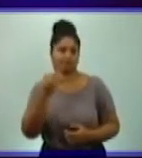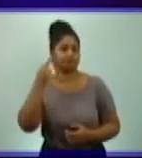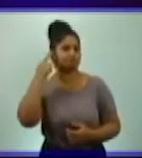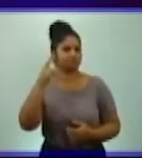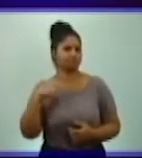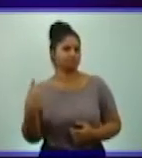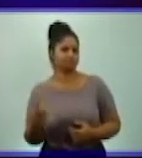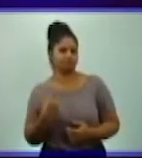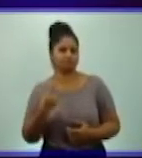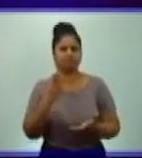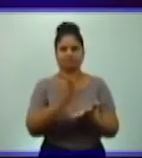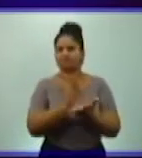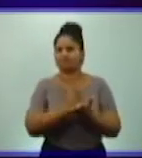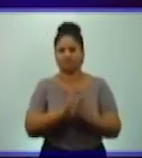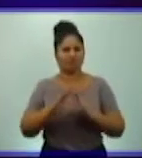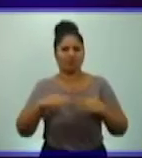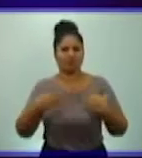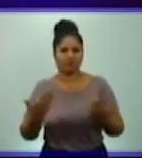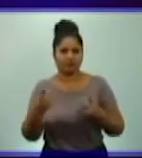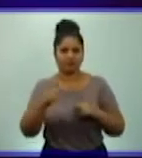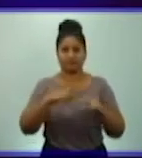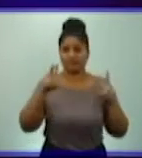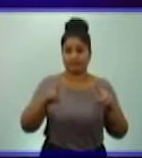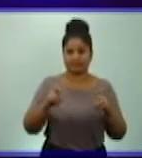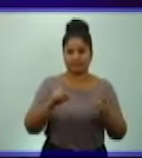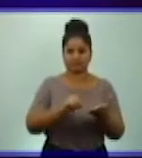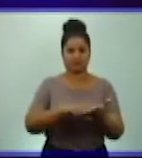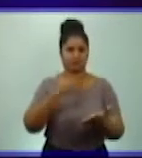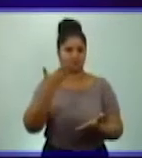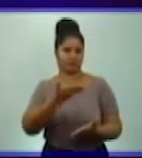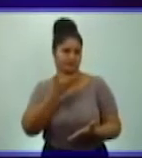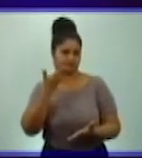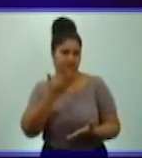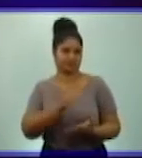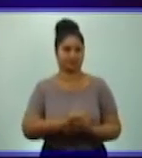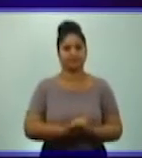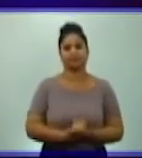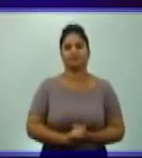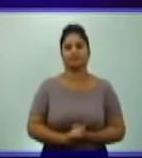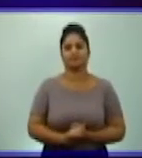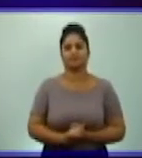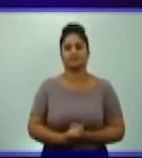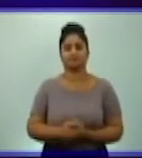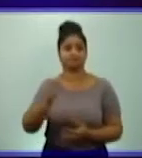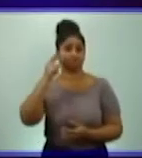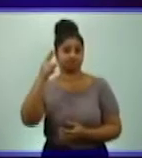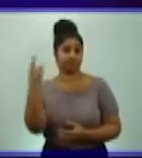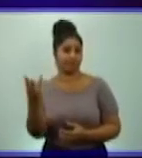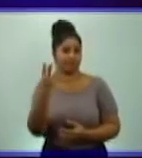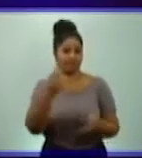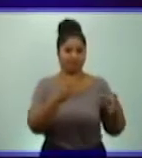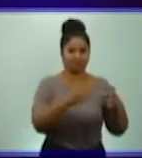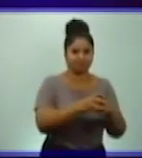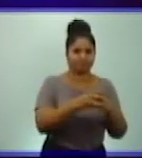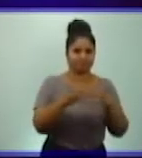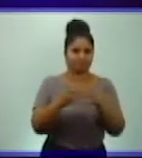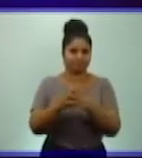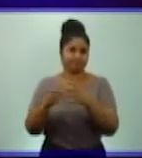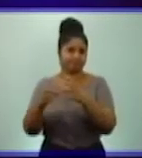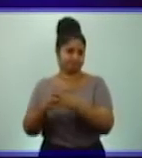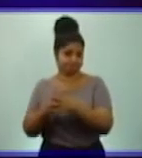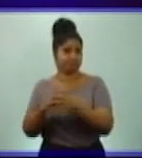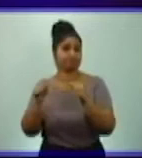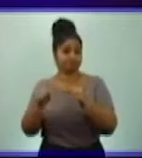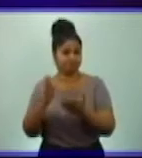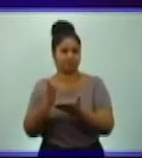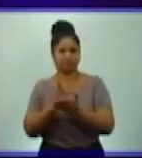y que el género lírico tiene sus características propias a la hora de analizarlo, porque es muy subjetivo, porque a diferencia de la narrativa,